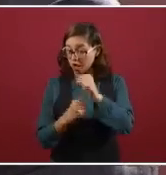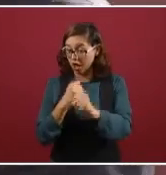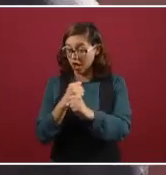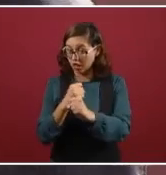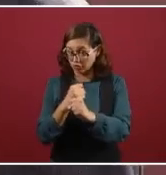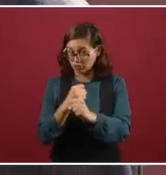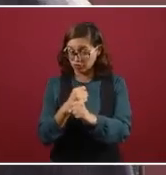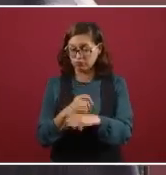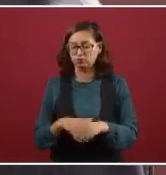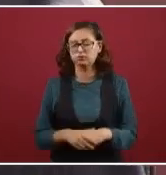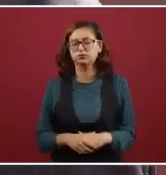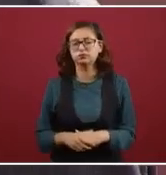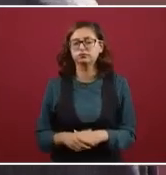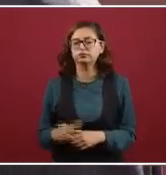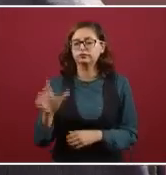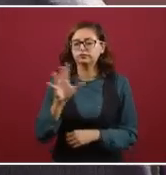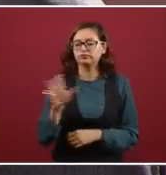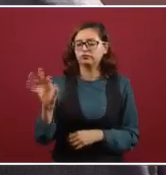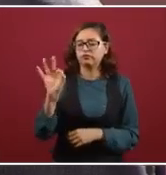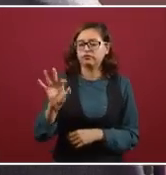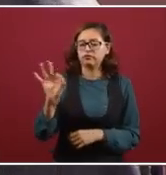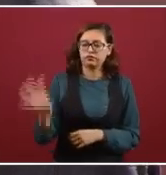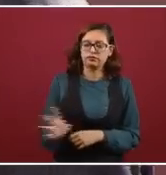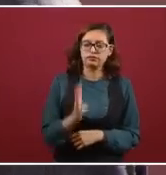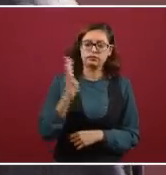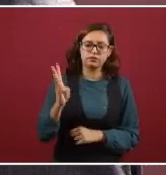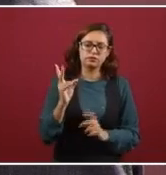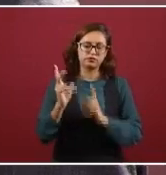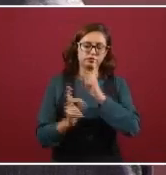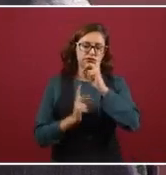los 544 deportistas,